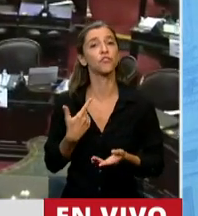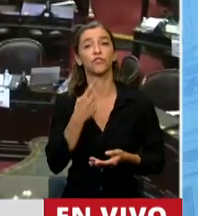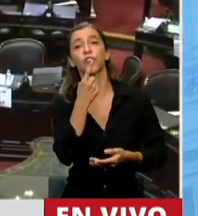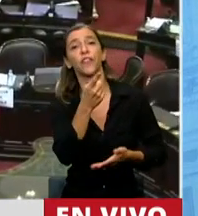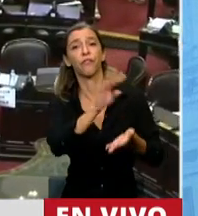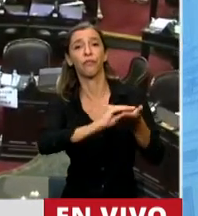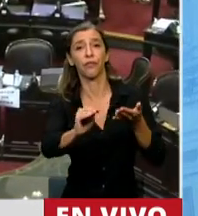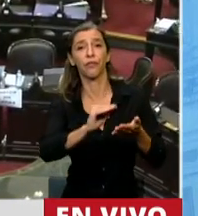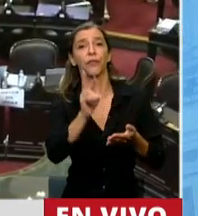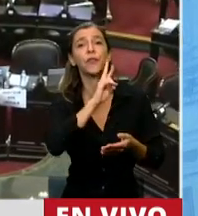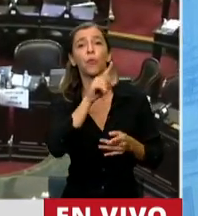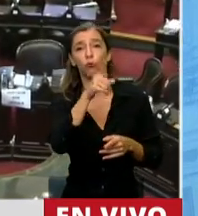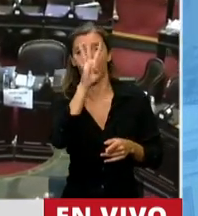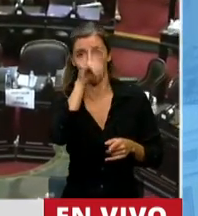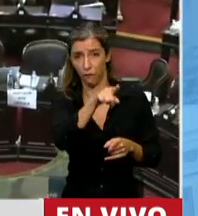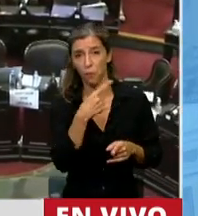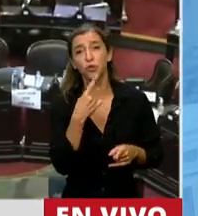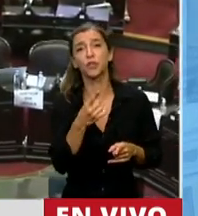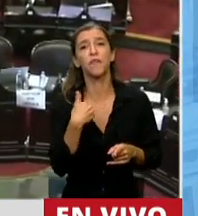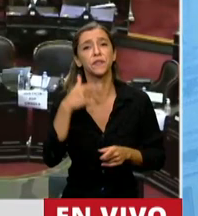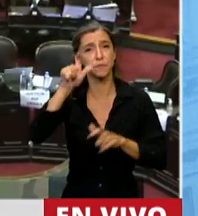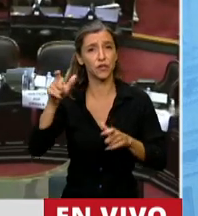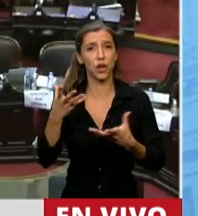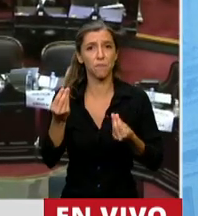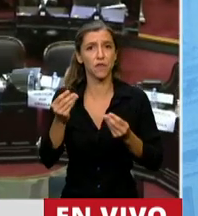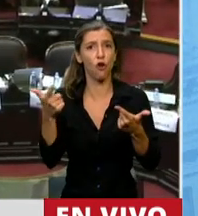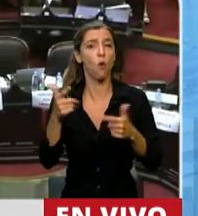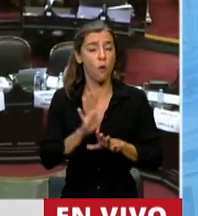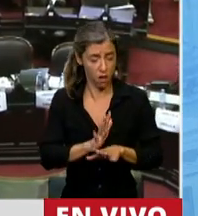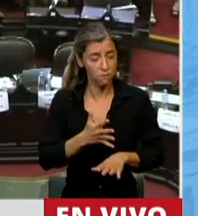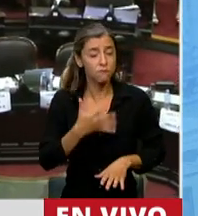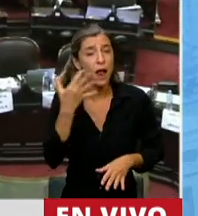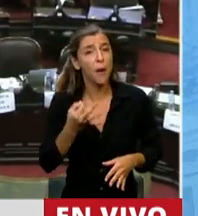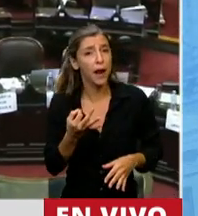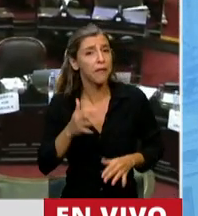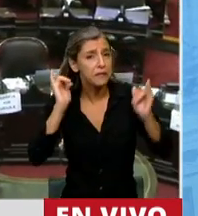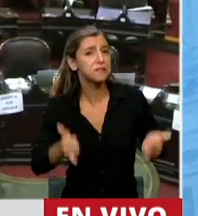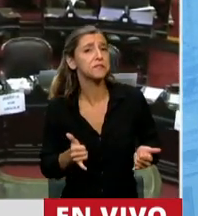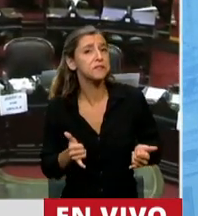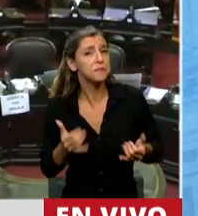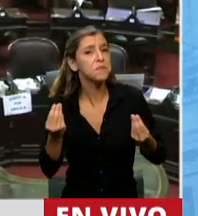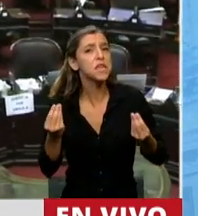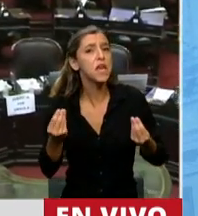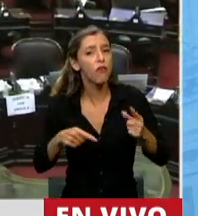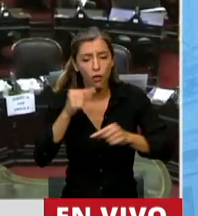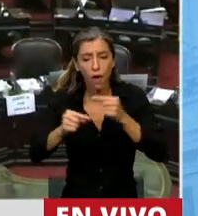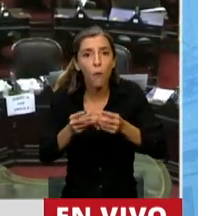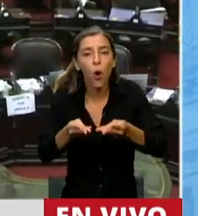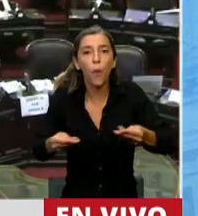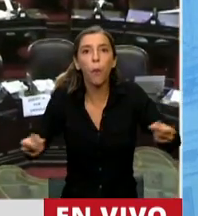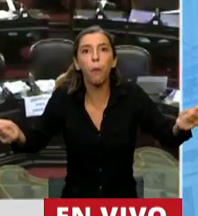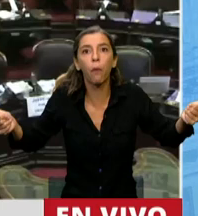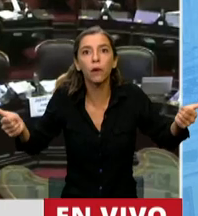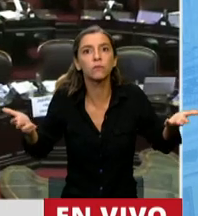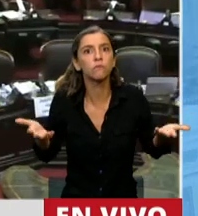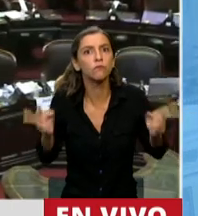que los formoseños no tienen miedo, por supuesto, lo están perdiendo el miedo y eso es muy bueno. Y tampoco